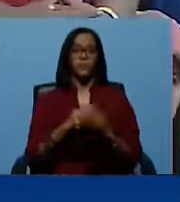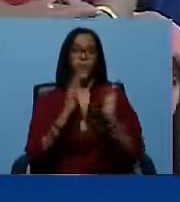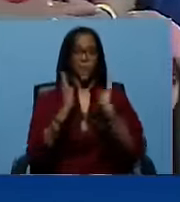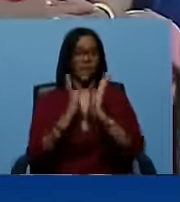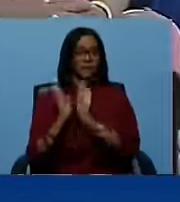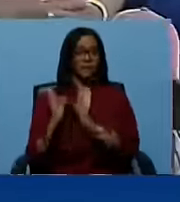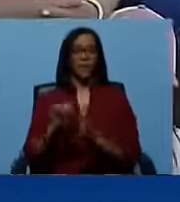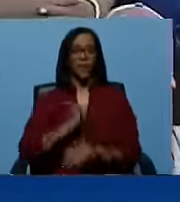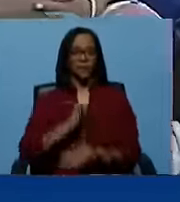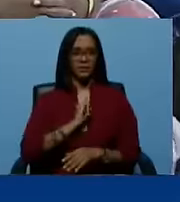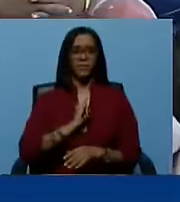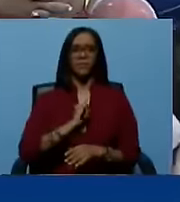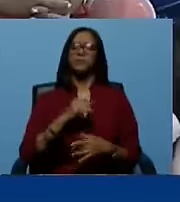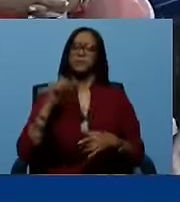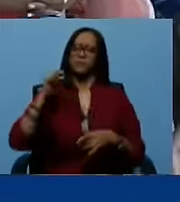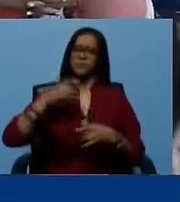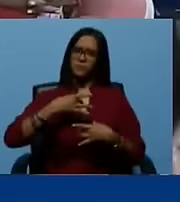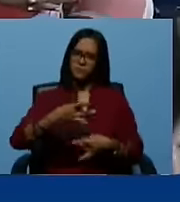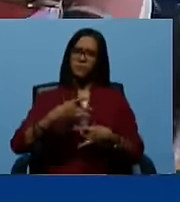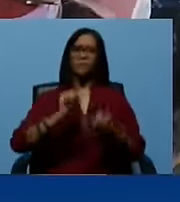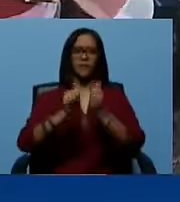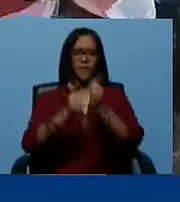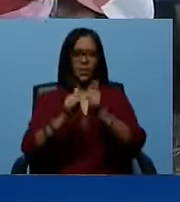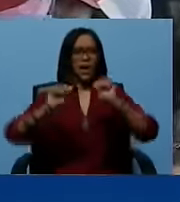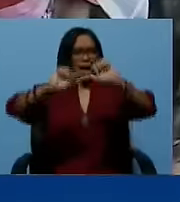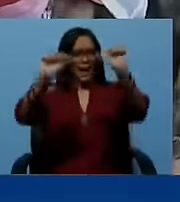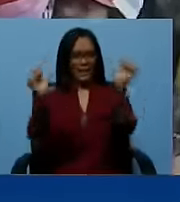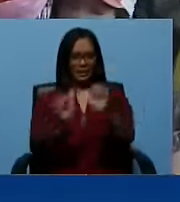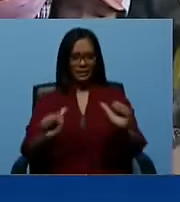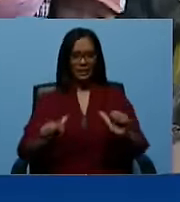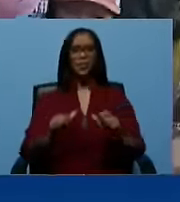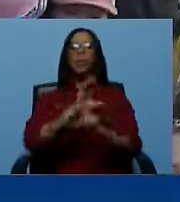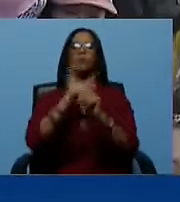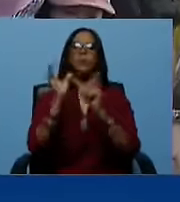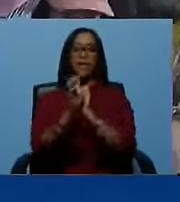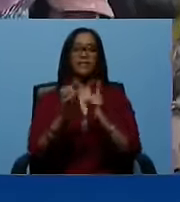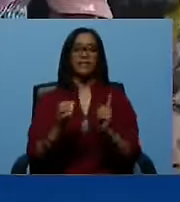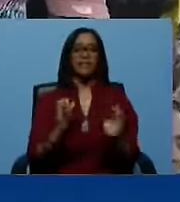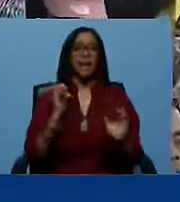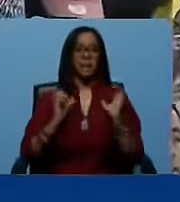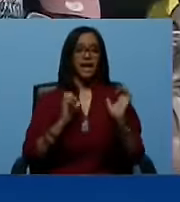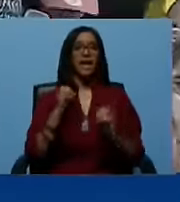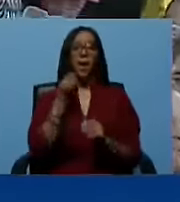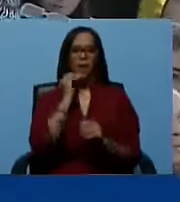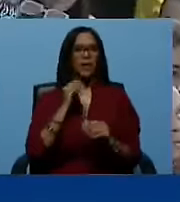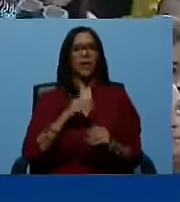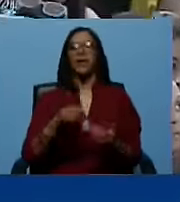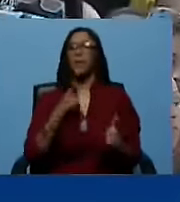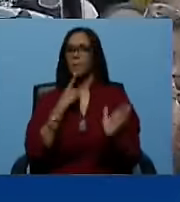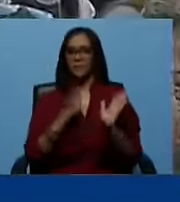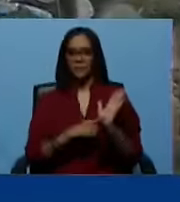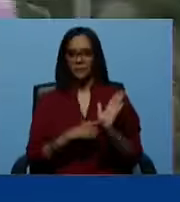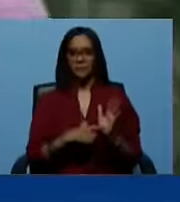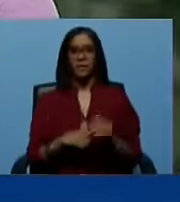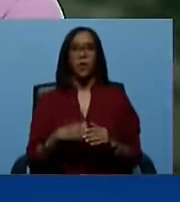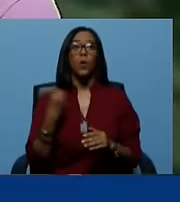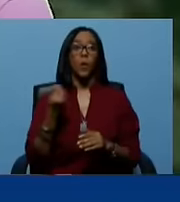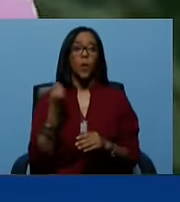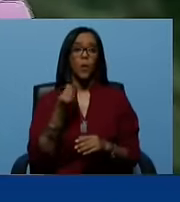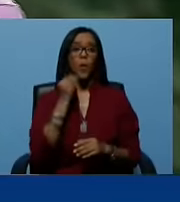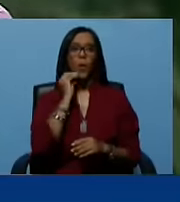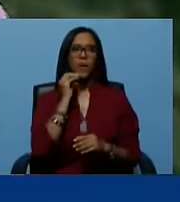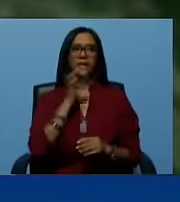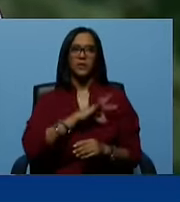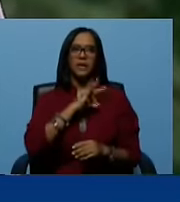con los intereses deportivos, artísticos, culturales que animan a los jóvenes plenamente. Como jóvenes